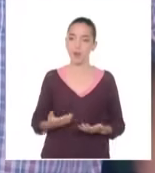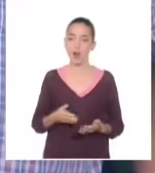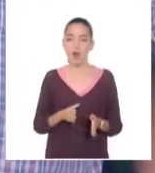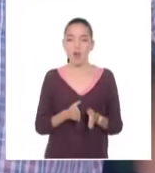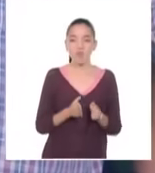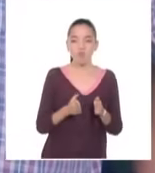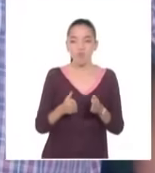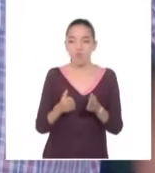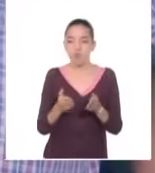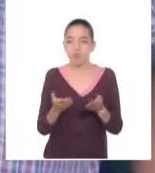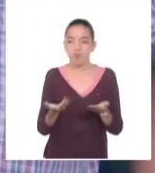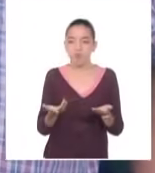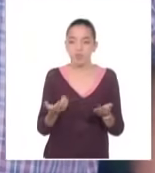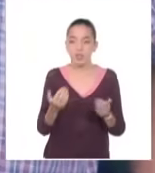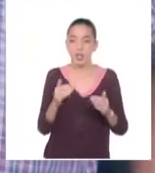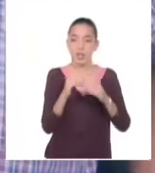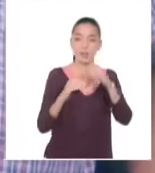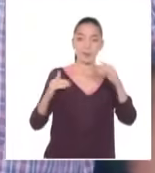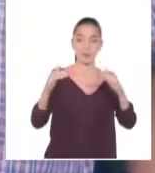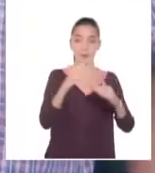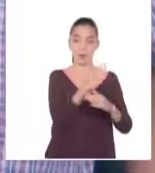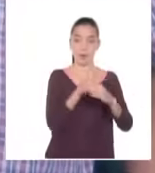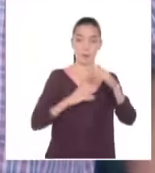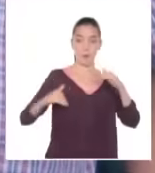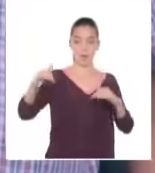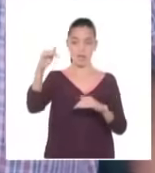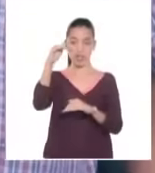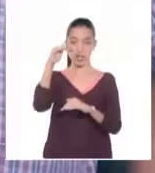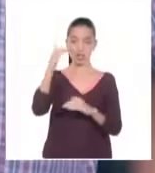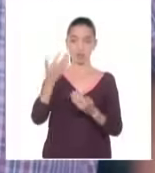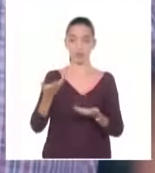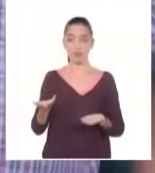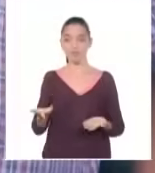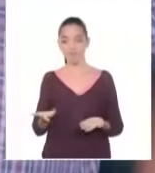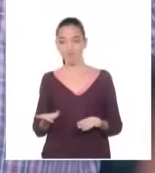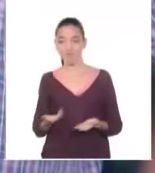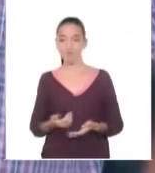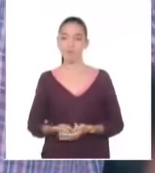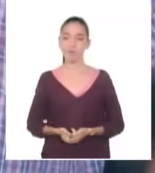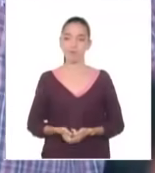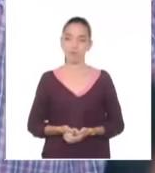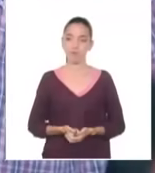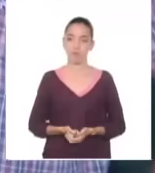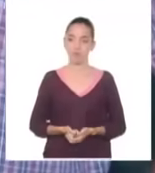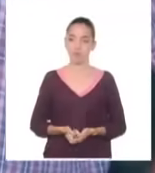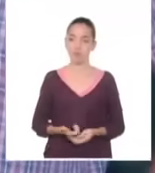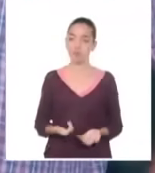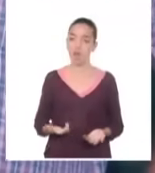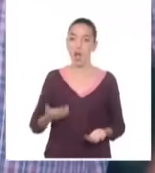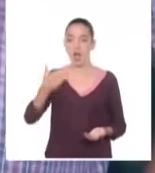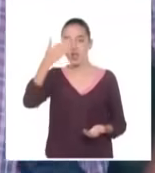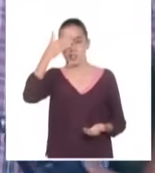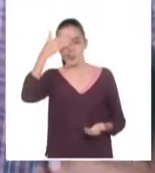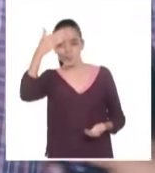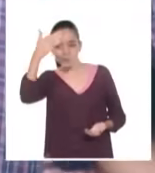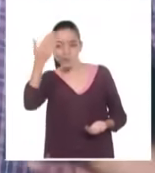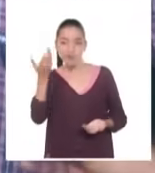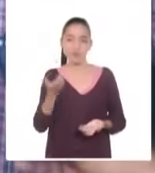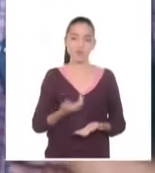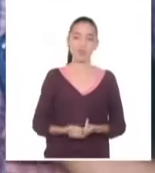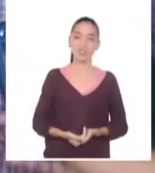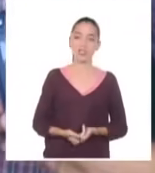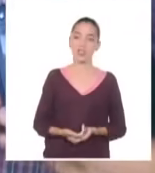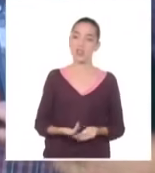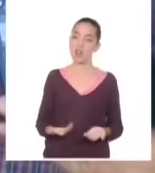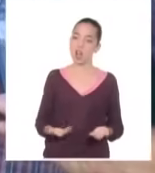el ministro de Energía y Minas, el compañero Vicente de la O. Levy. Le saludamos, ministro. Realmente sigue siendo compleja y tensa la